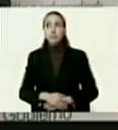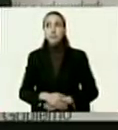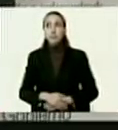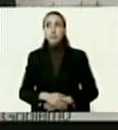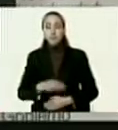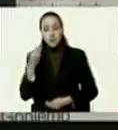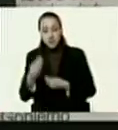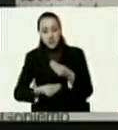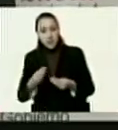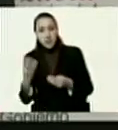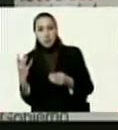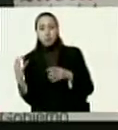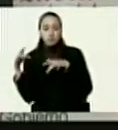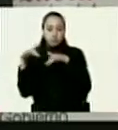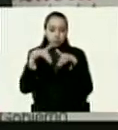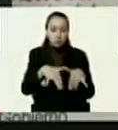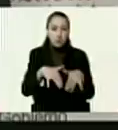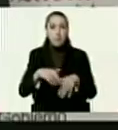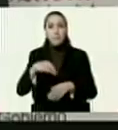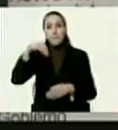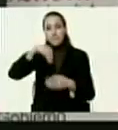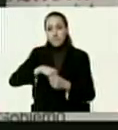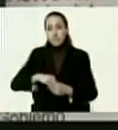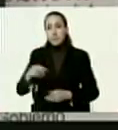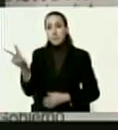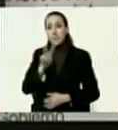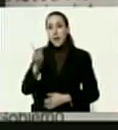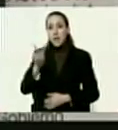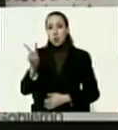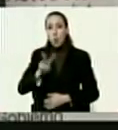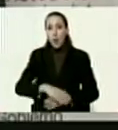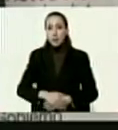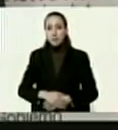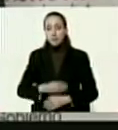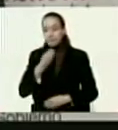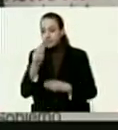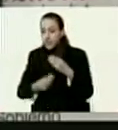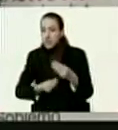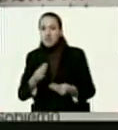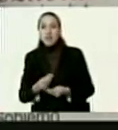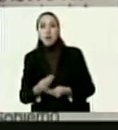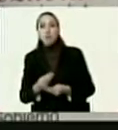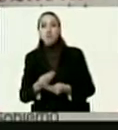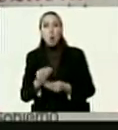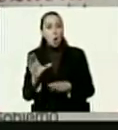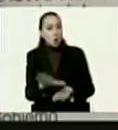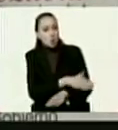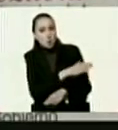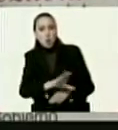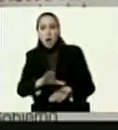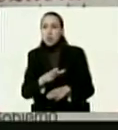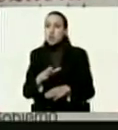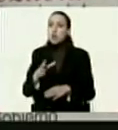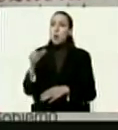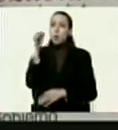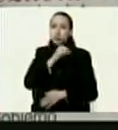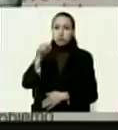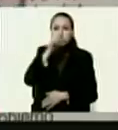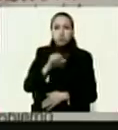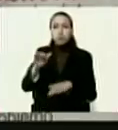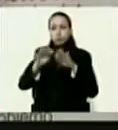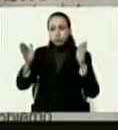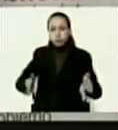intentaron ingresar a Venezuela. Hicieron un concierto, hicieron toda